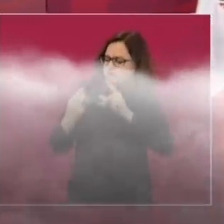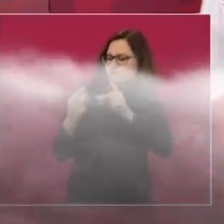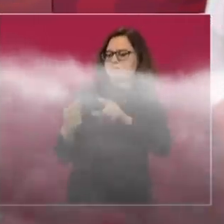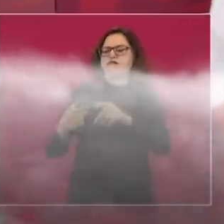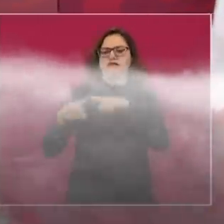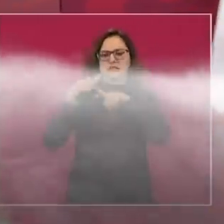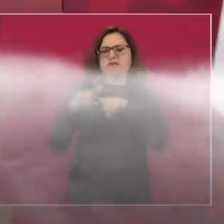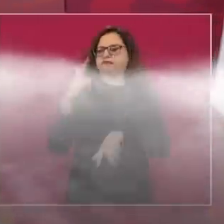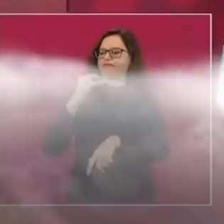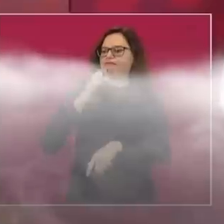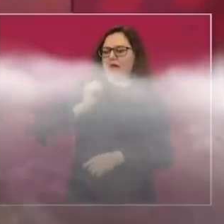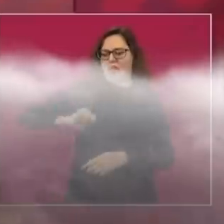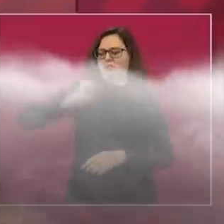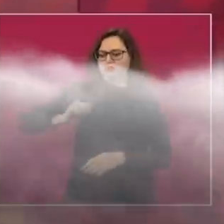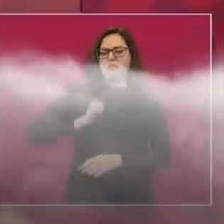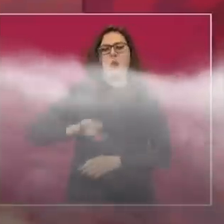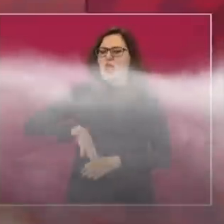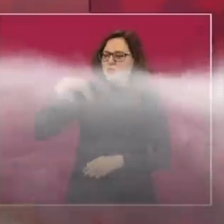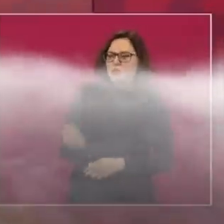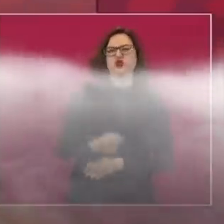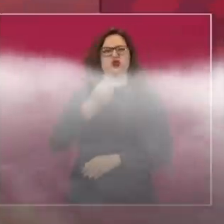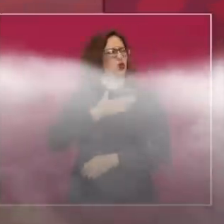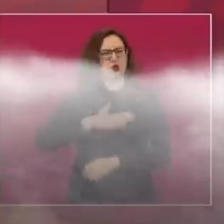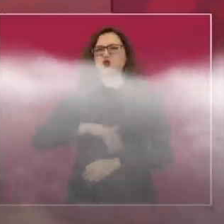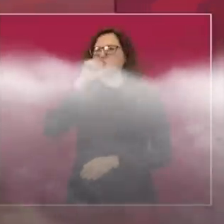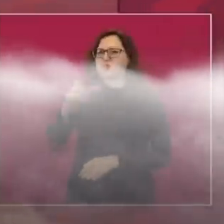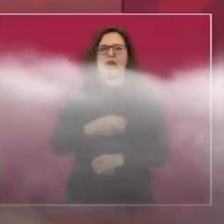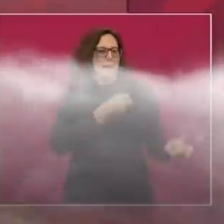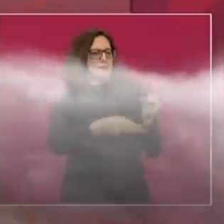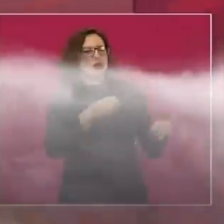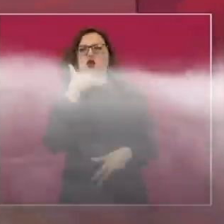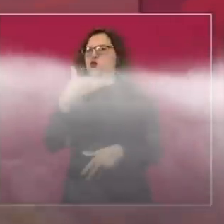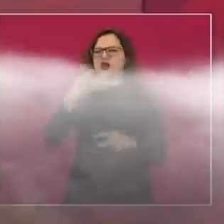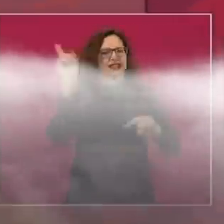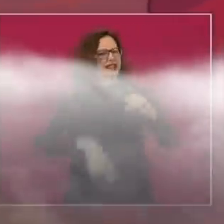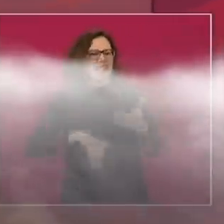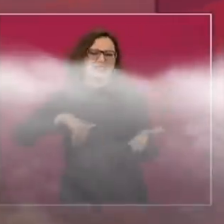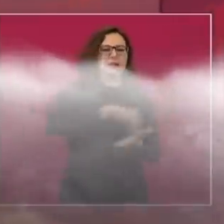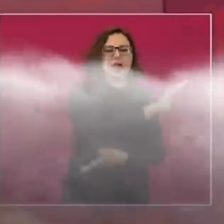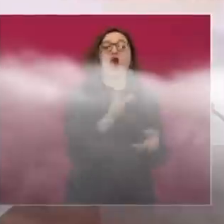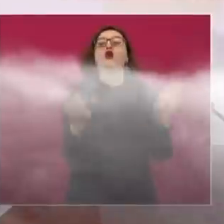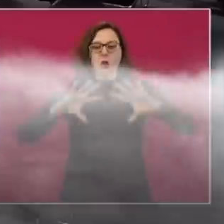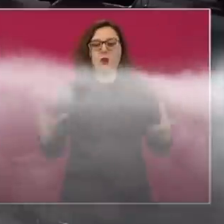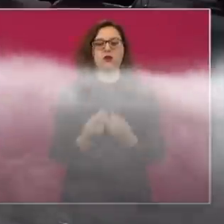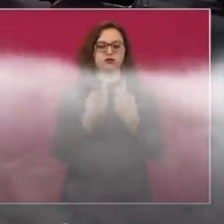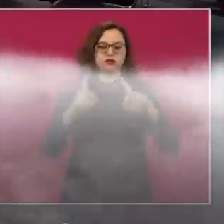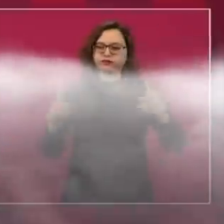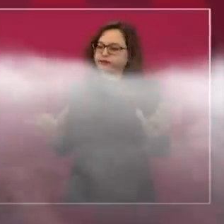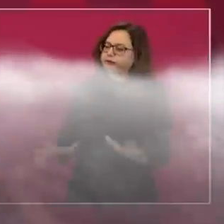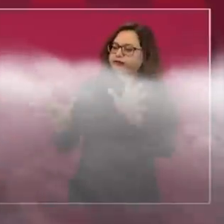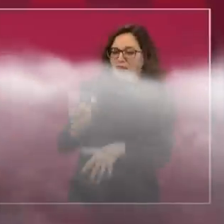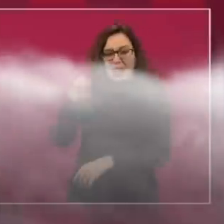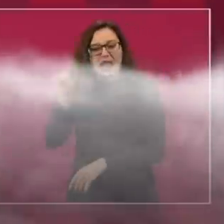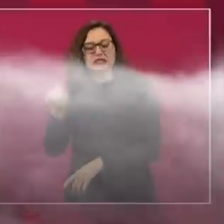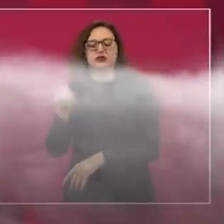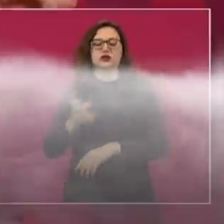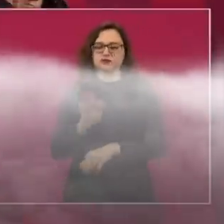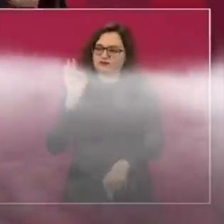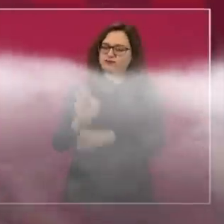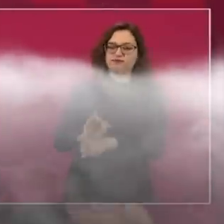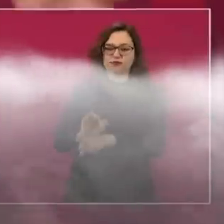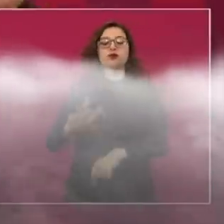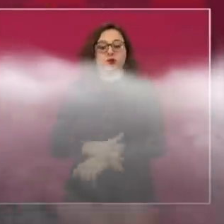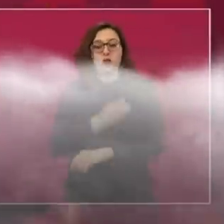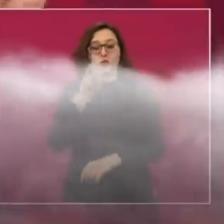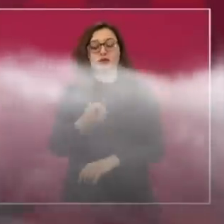imperando el antiguo régimen de explotación, de injusticias, de privilegios, de corrupción? ¿Cómo? Con el pueblo. Y